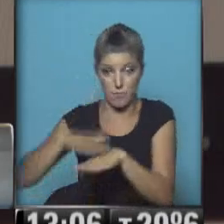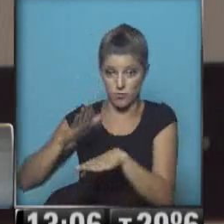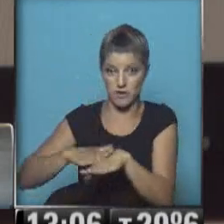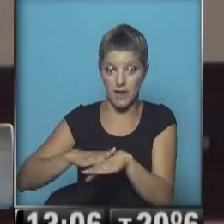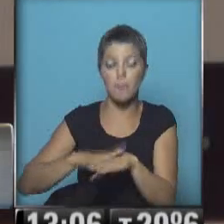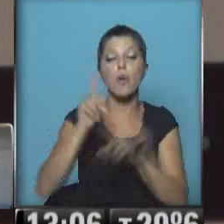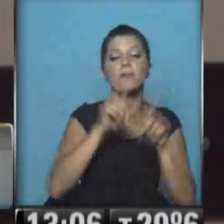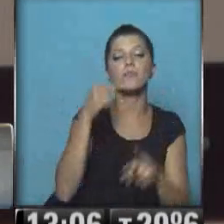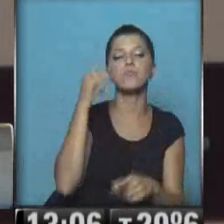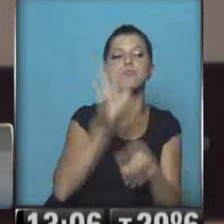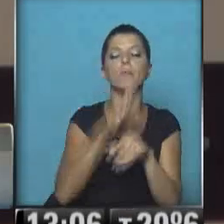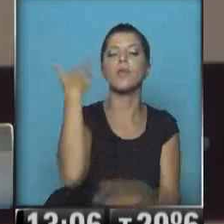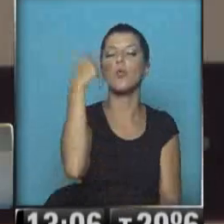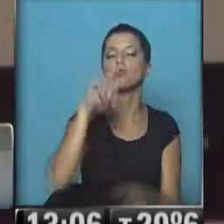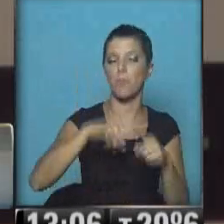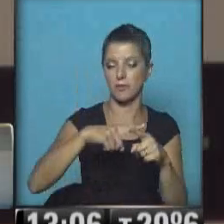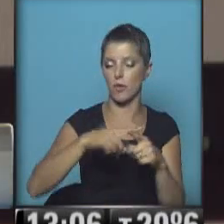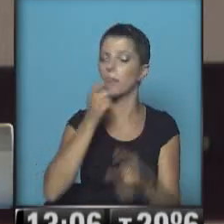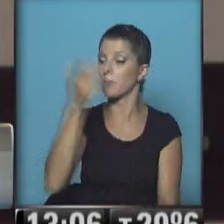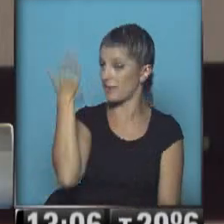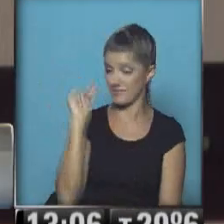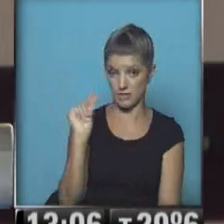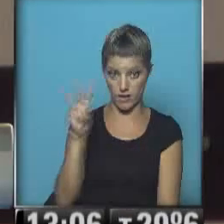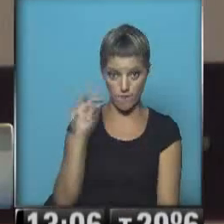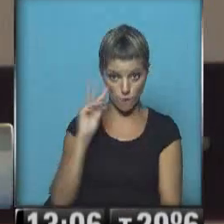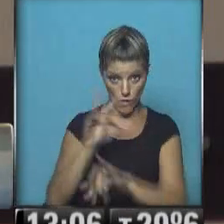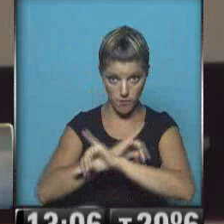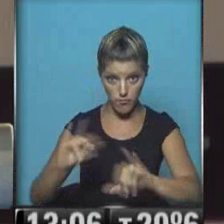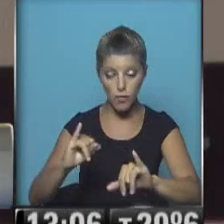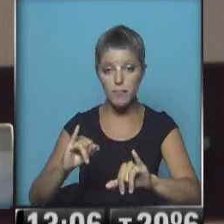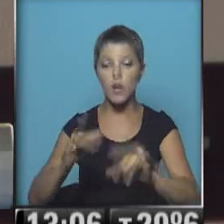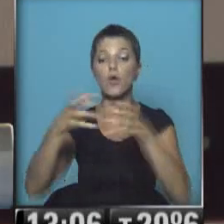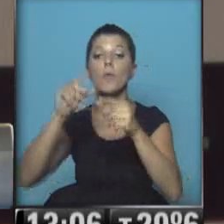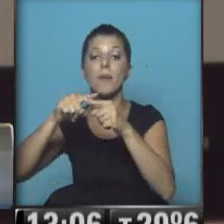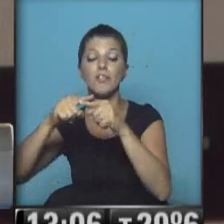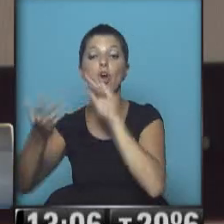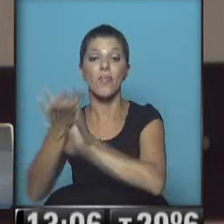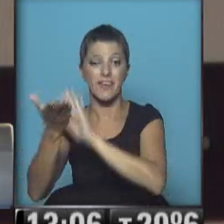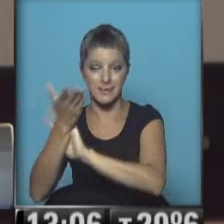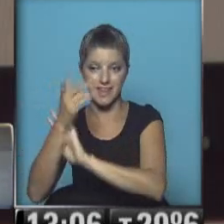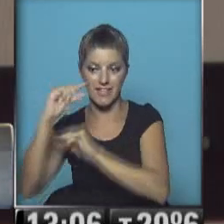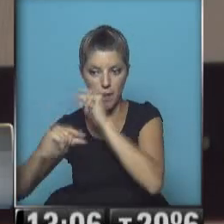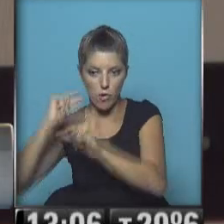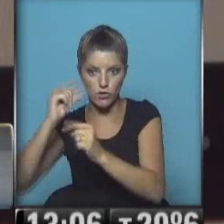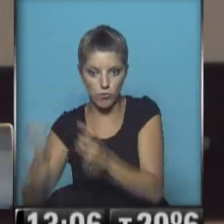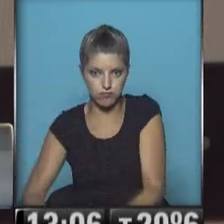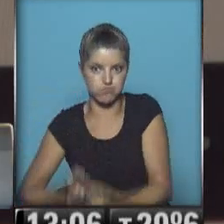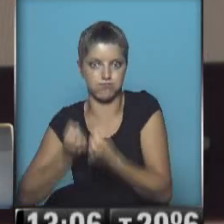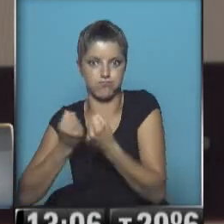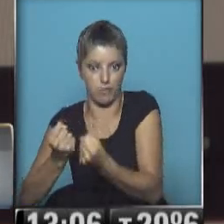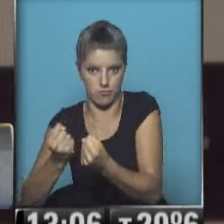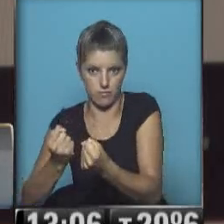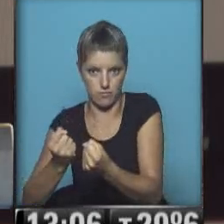político, porque esto que veíamos en el informe, los partidos de extrema derecha emergentes que de alguna